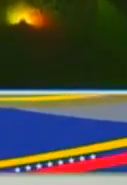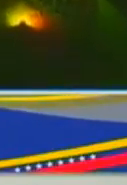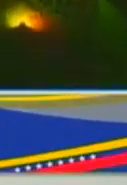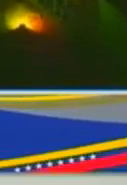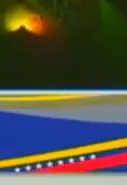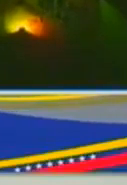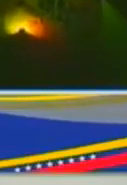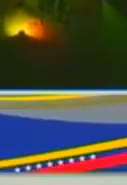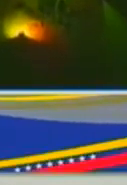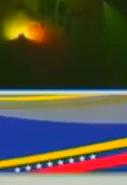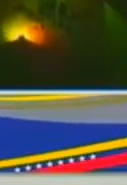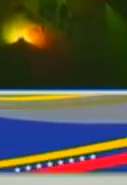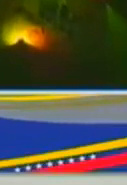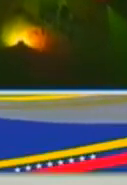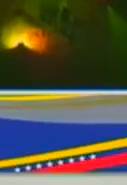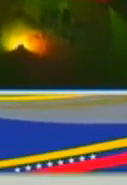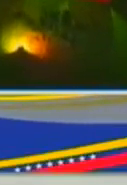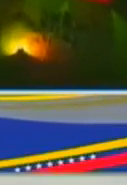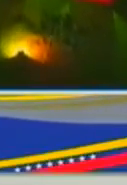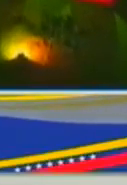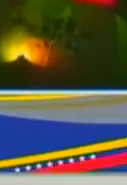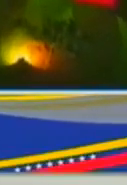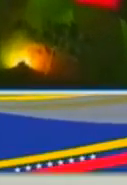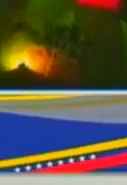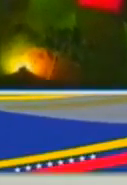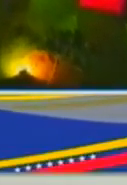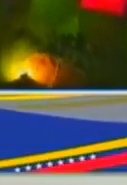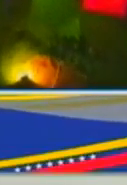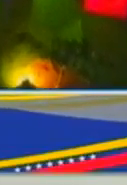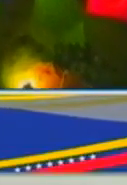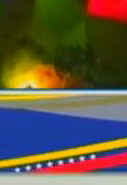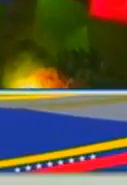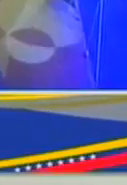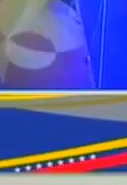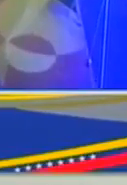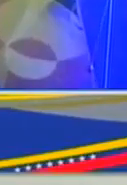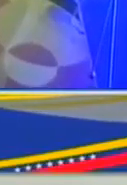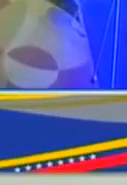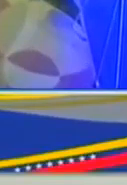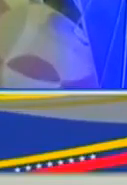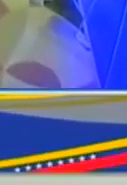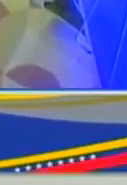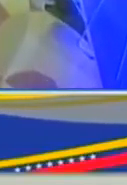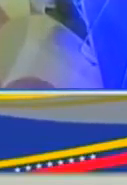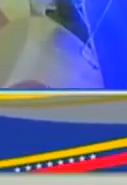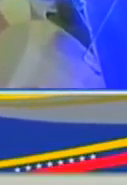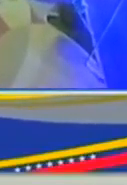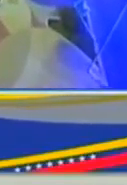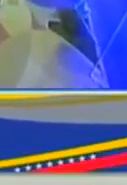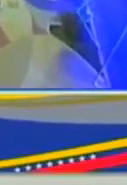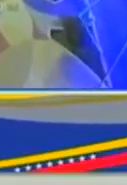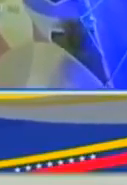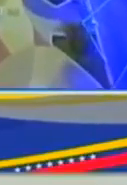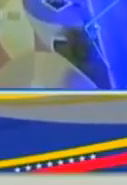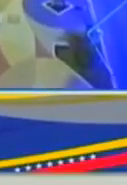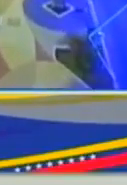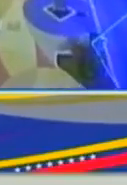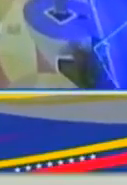emprendedoras, trabajando. Por eso hemos decretado del 1 de noviembre al 31 de